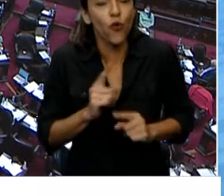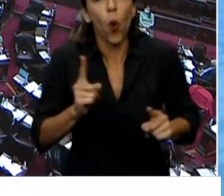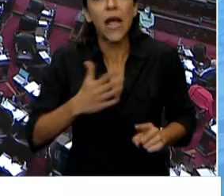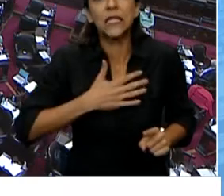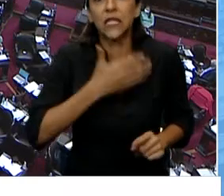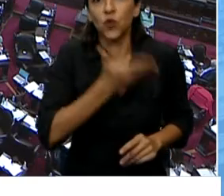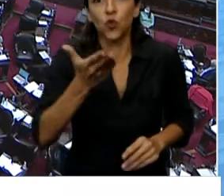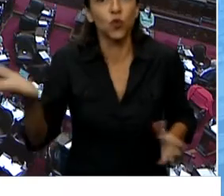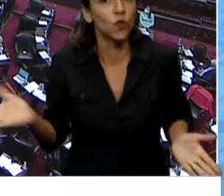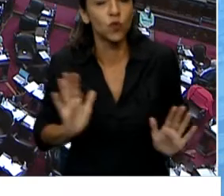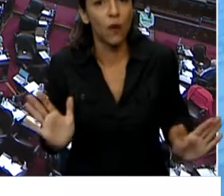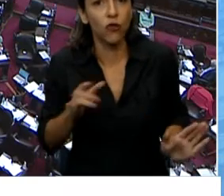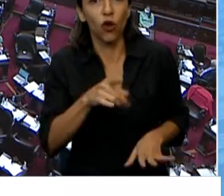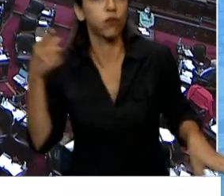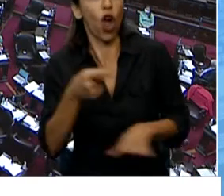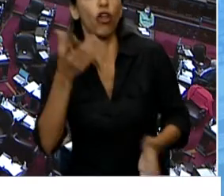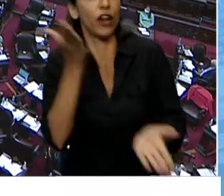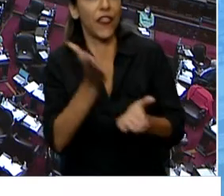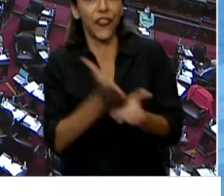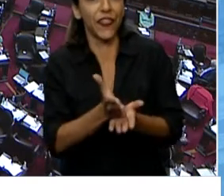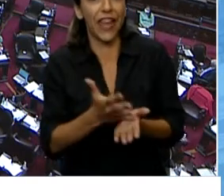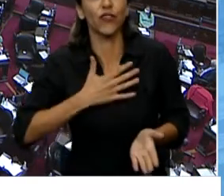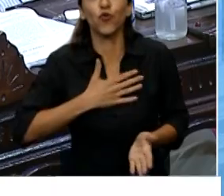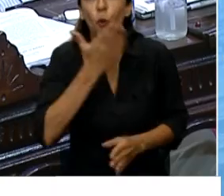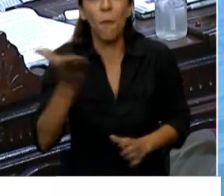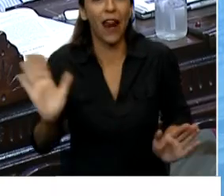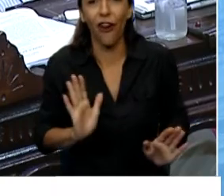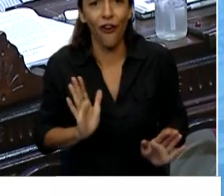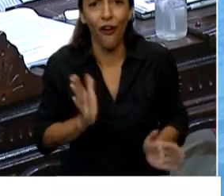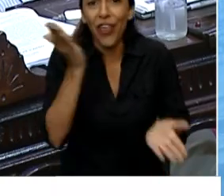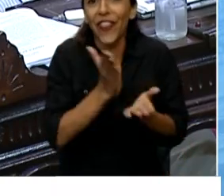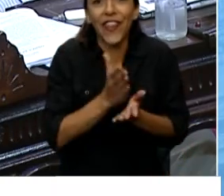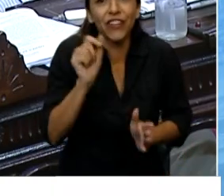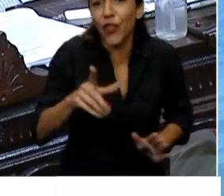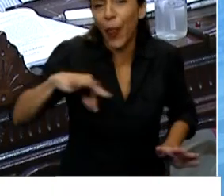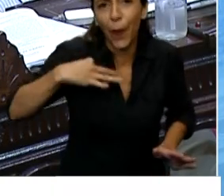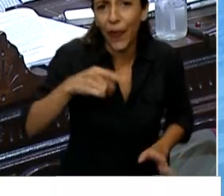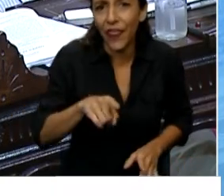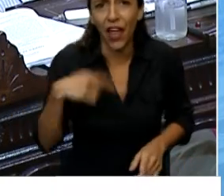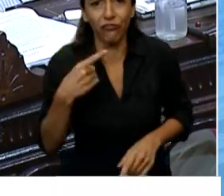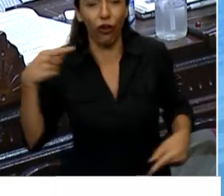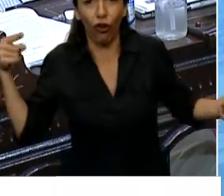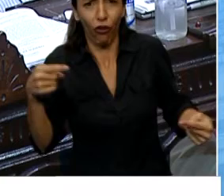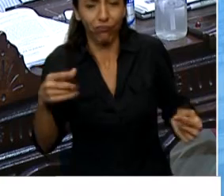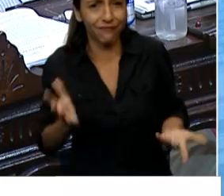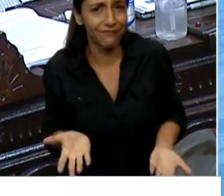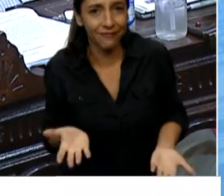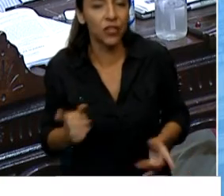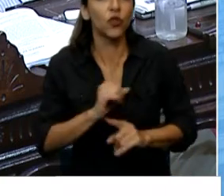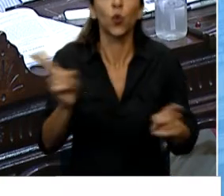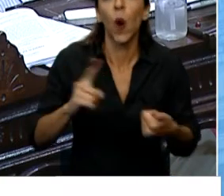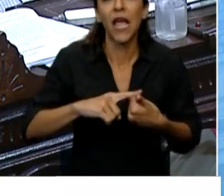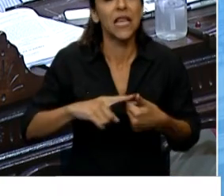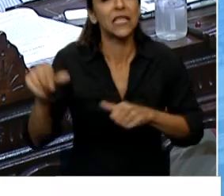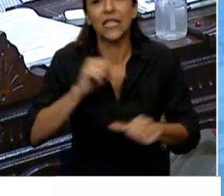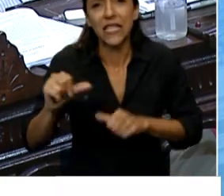derechos humanos personalísimos, que es el derecho a la vida. Entonces, no es un tema religioso, es